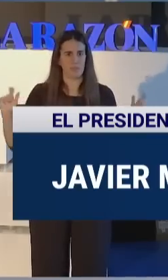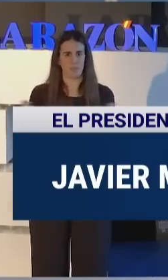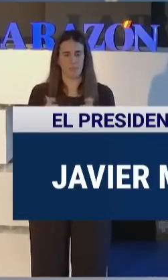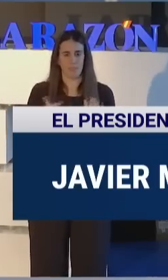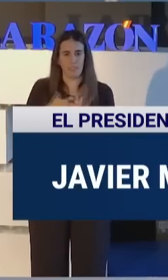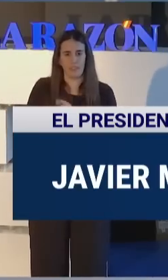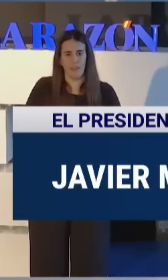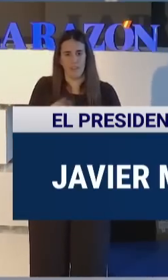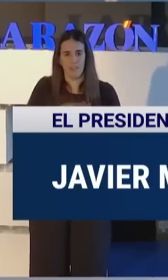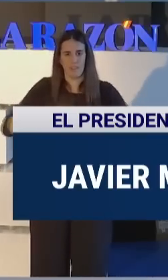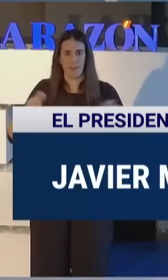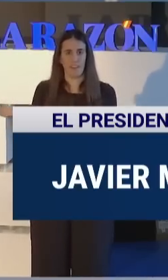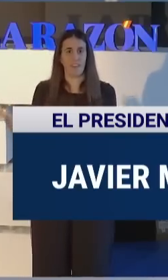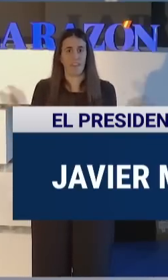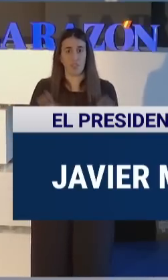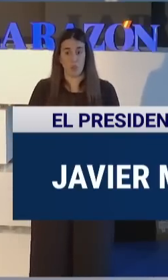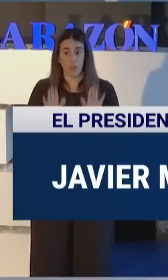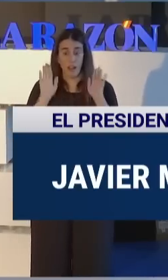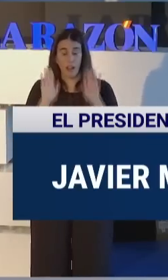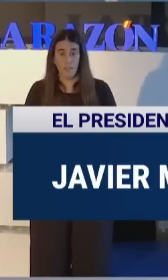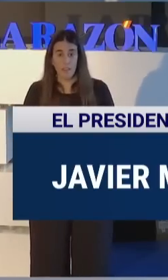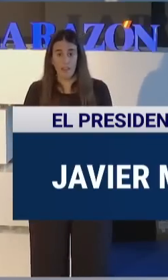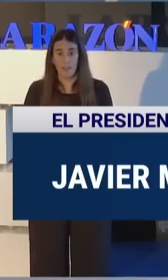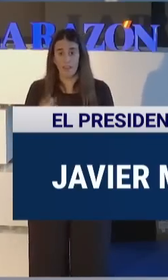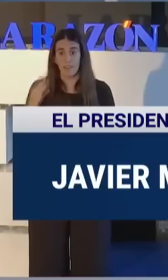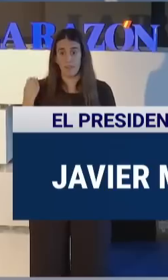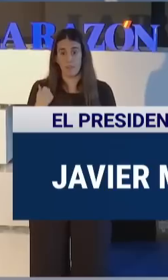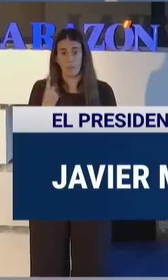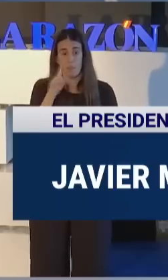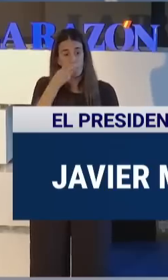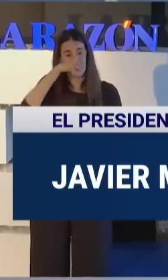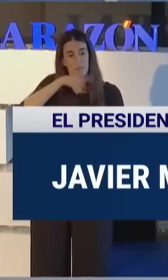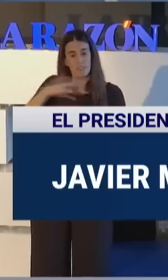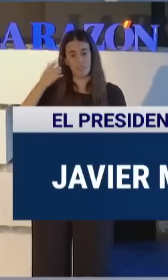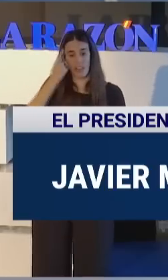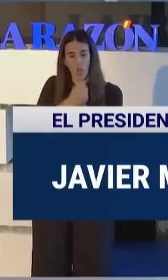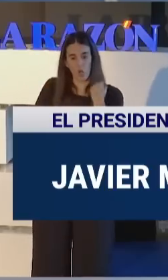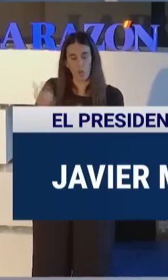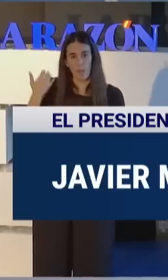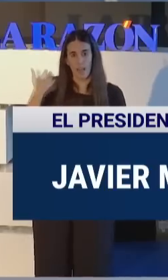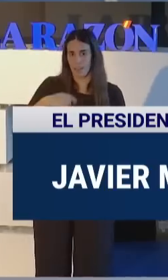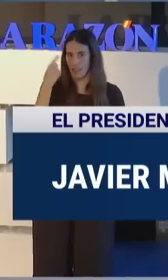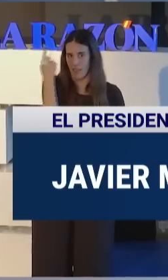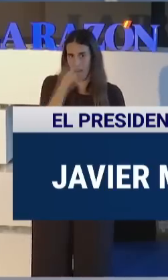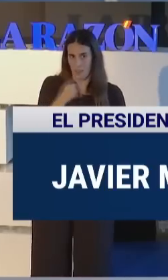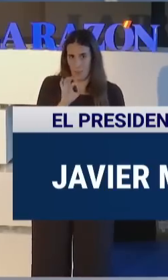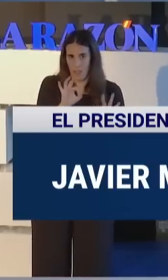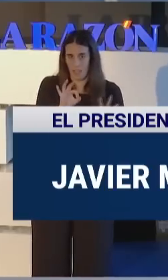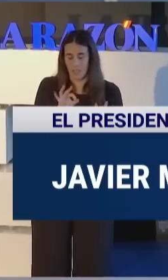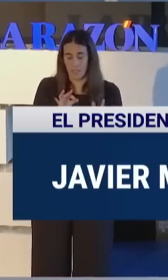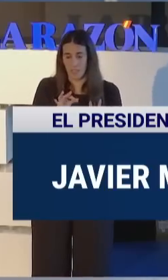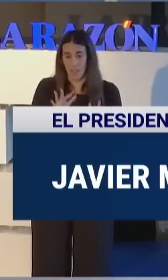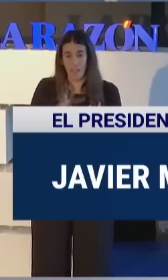digamos, que uno empieza, que son los números del primer trimestre de la economía argentina. Digo, eso era cantado. De hecho, yo el día que